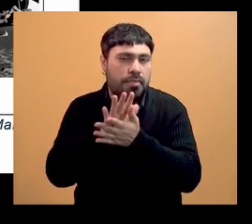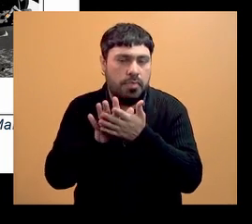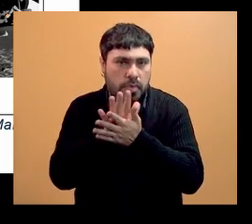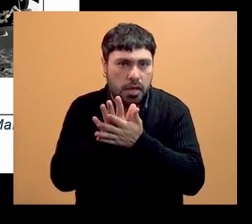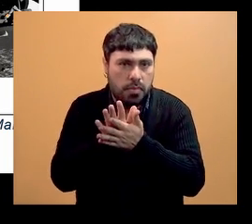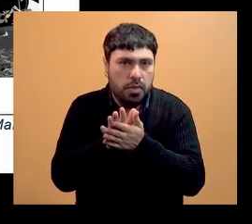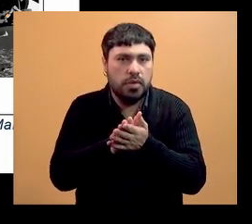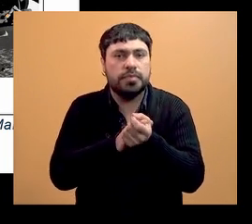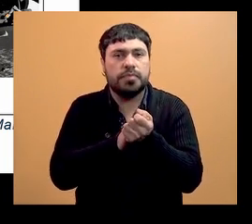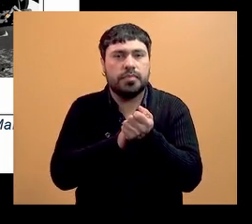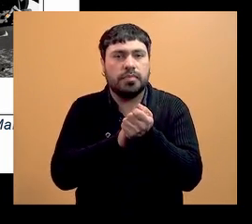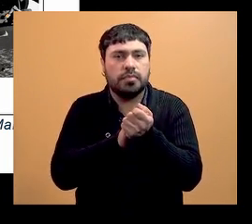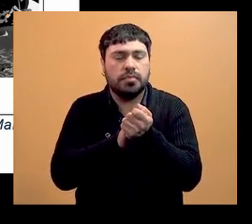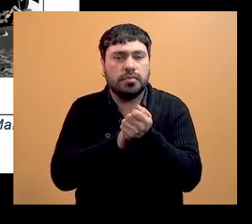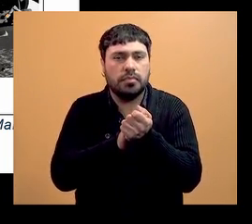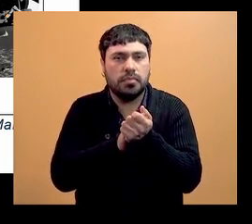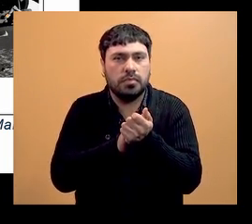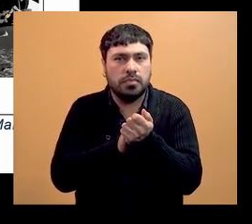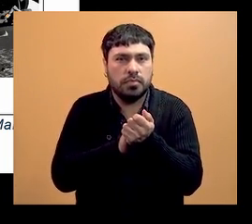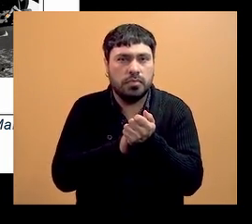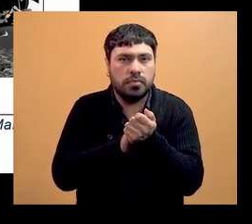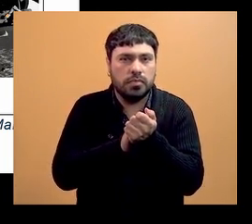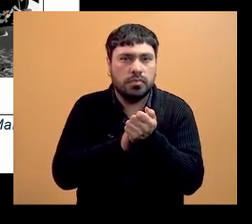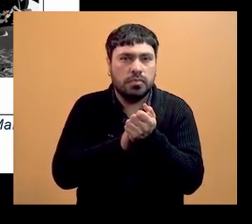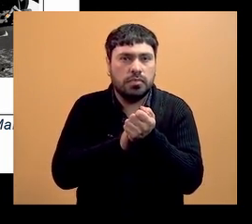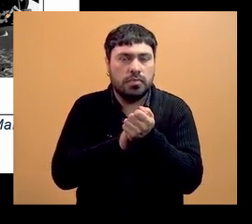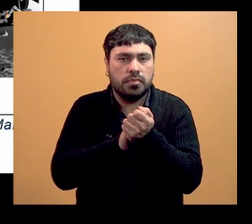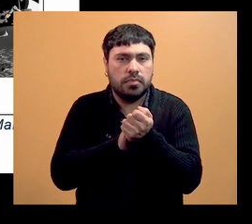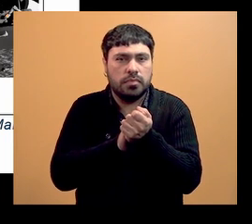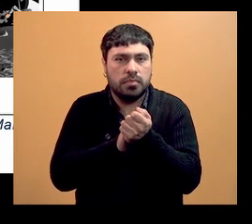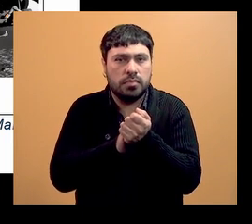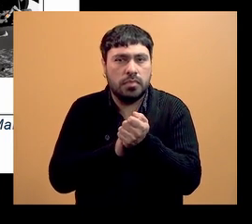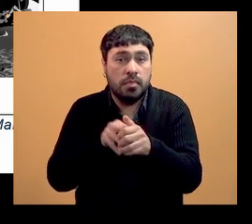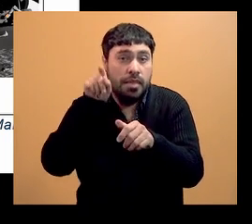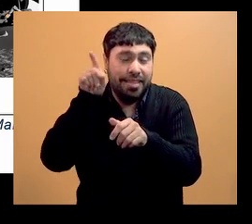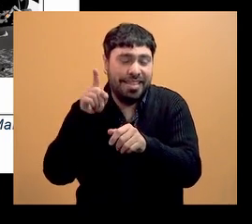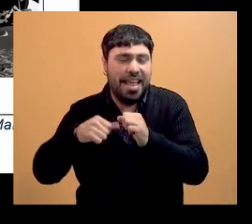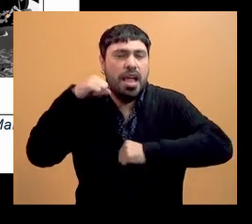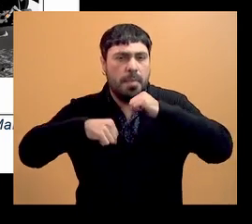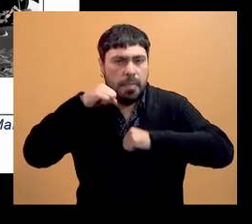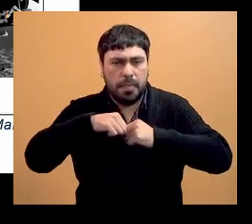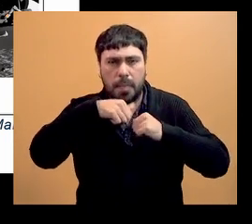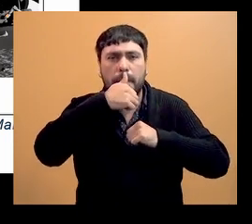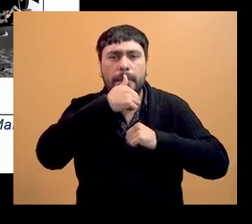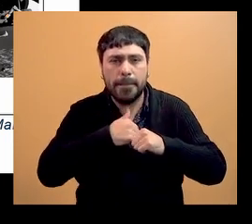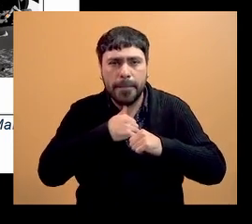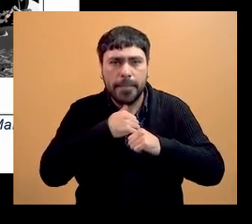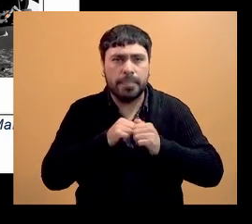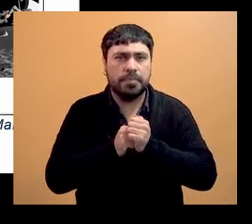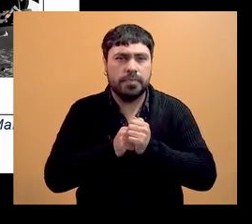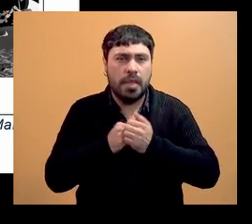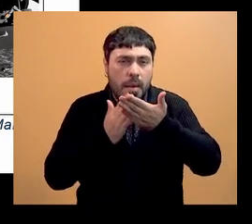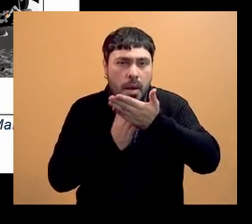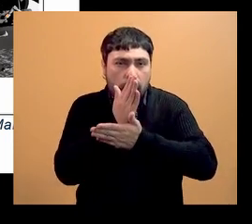ARKID. Y ellos están en la fase preliminar de cualquier emprendimiento de minería como el que conoceríamos